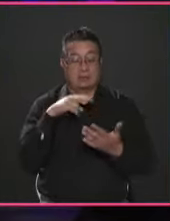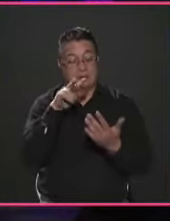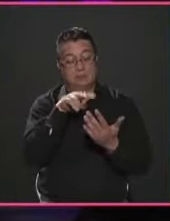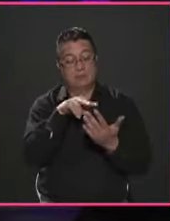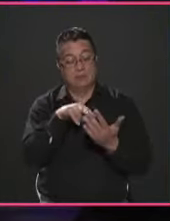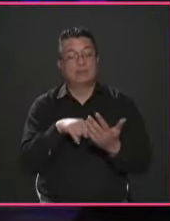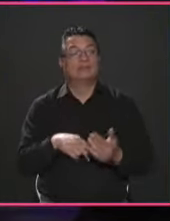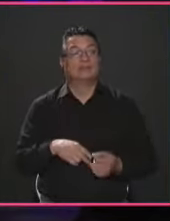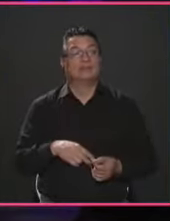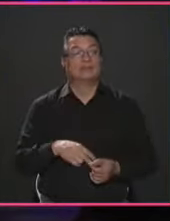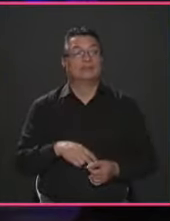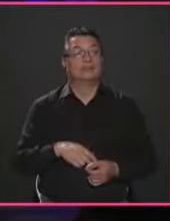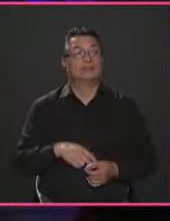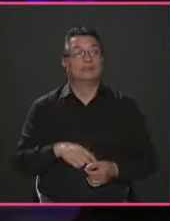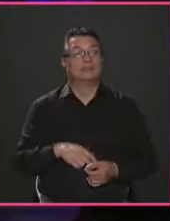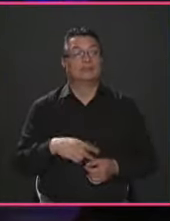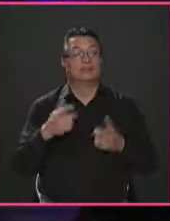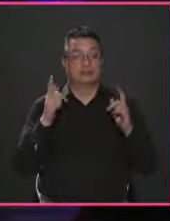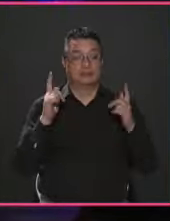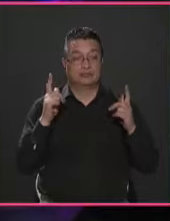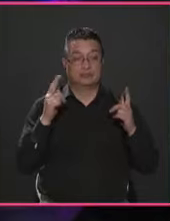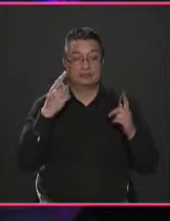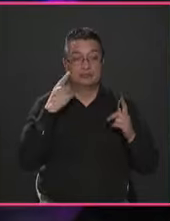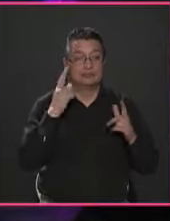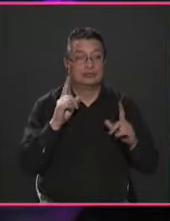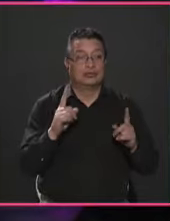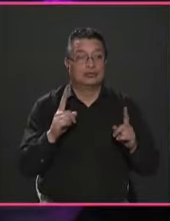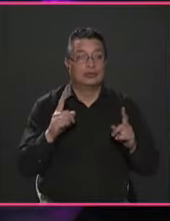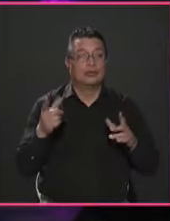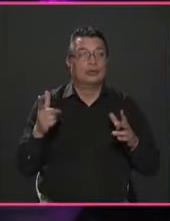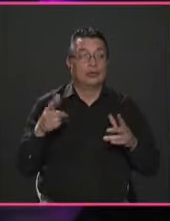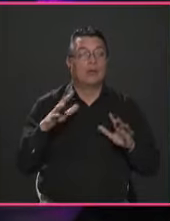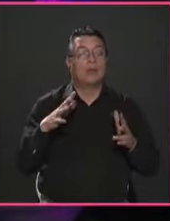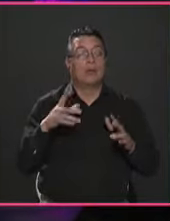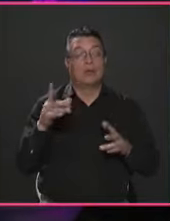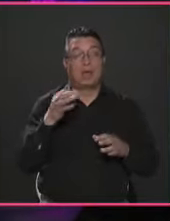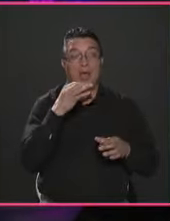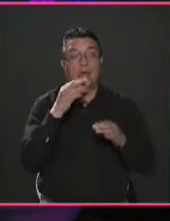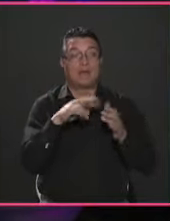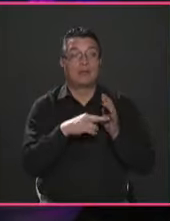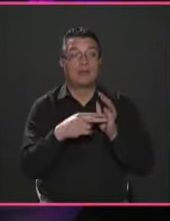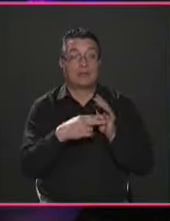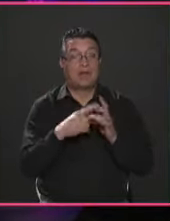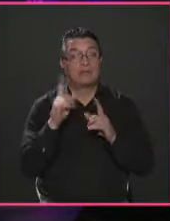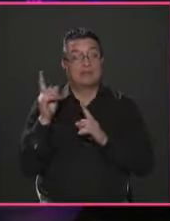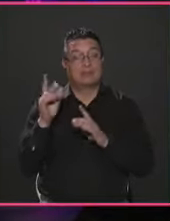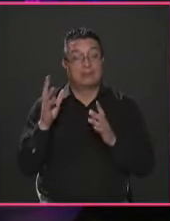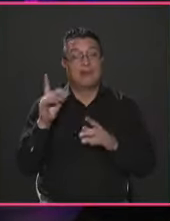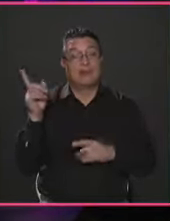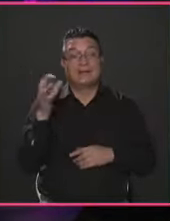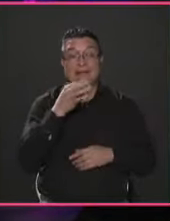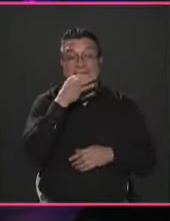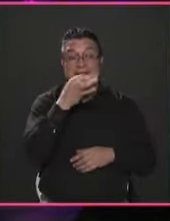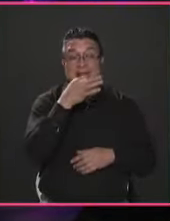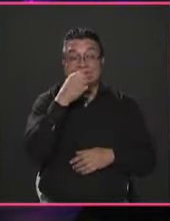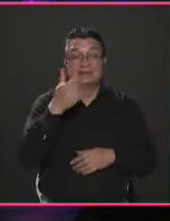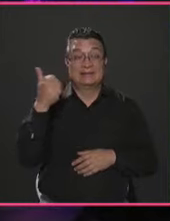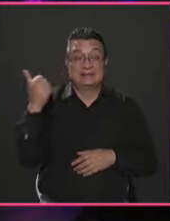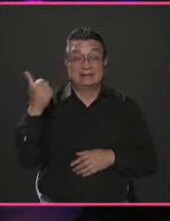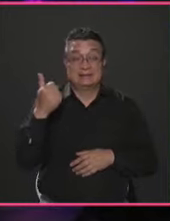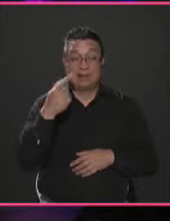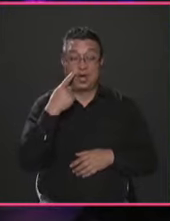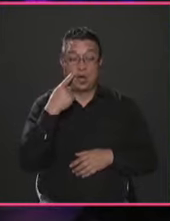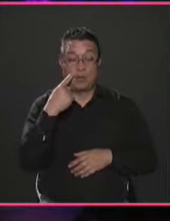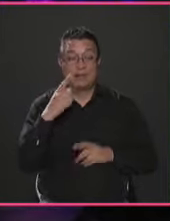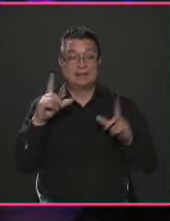biopsia el sonido no nos está llegando probablemente hay algún problema lo que está diciendo es que él está